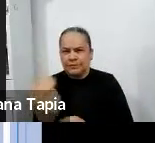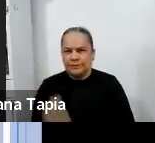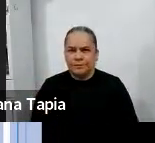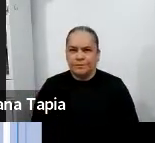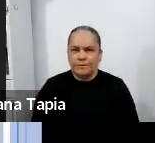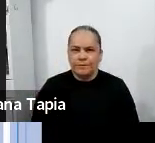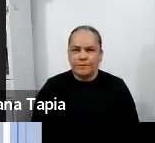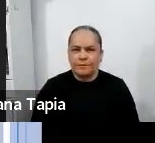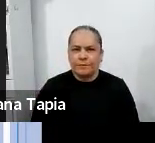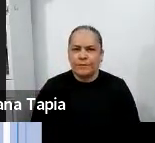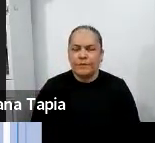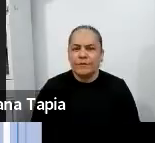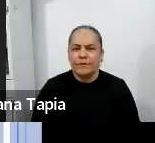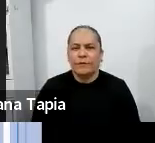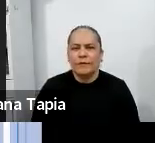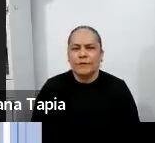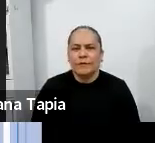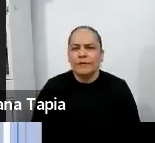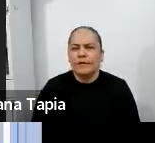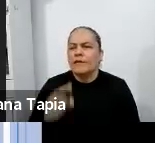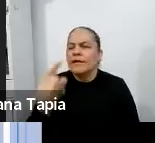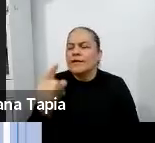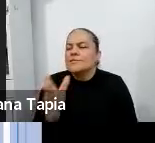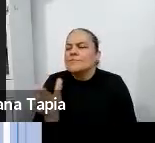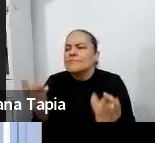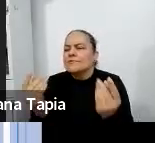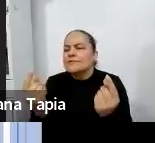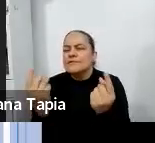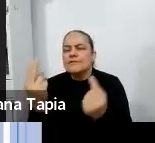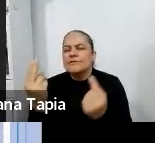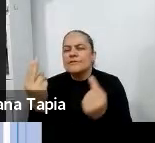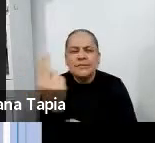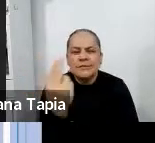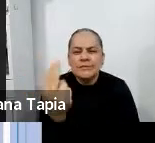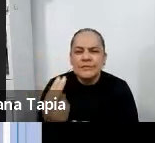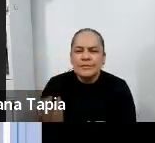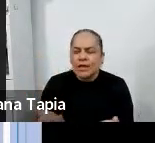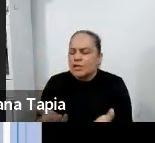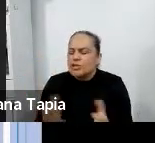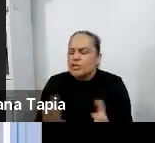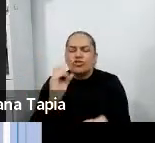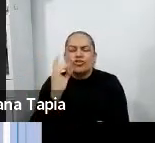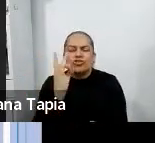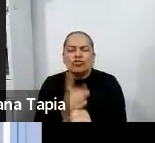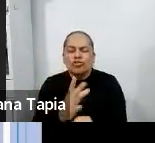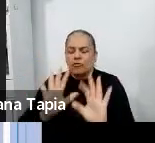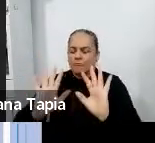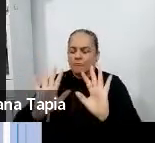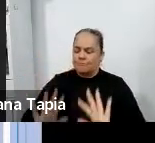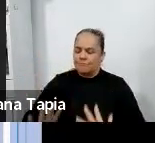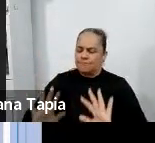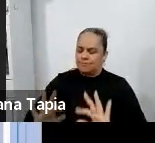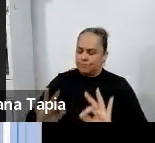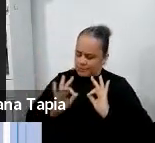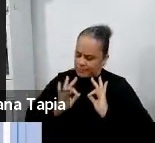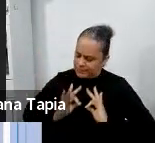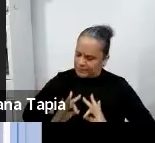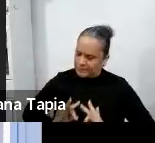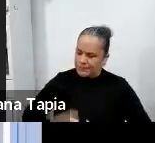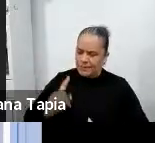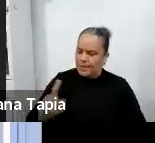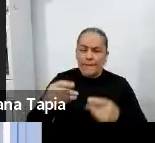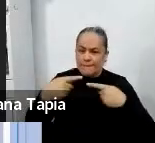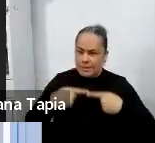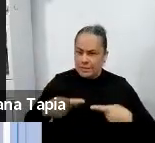mental se transforme solamente en un proceso de intervención, donde sea el personal quien tenga